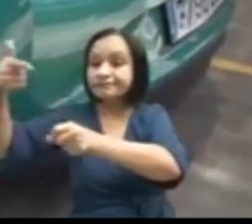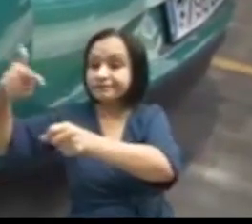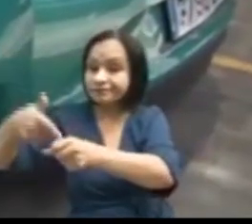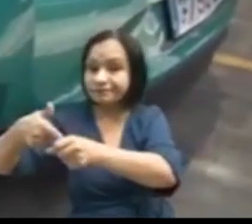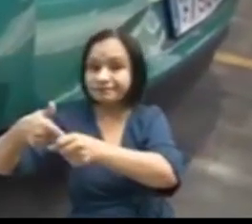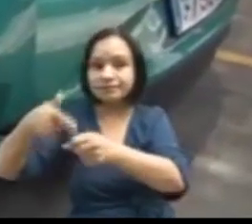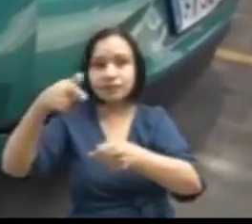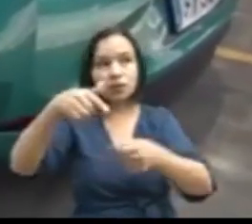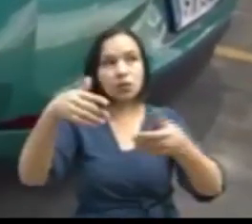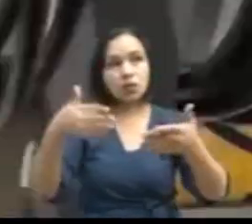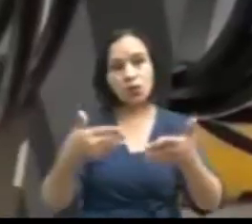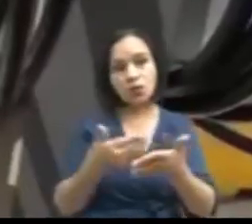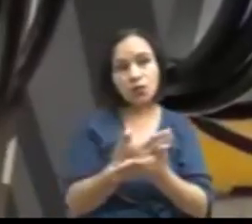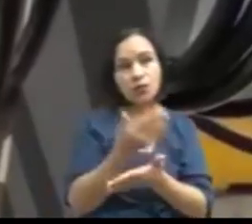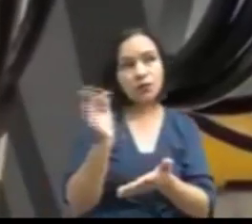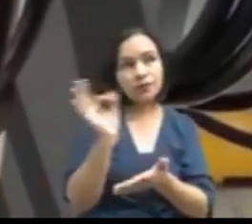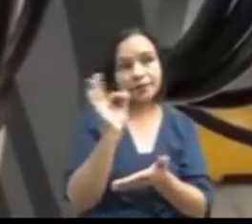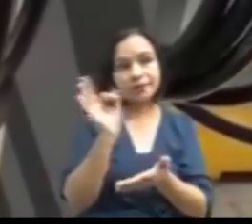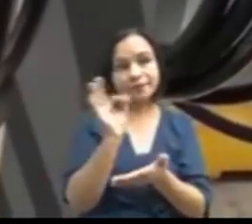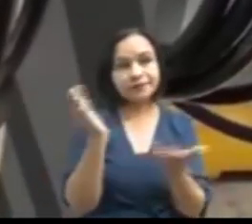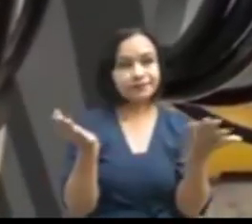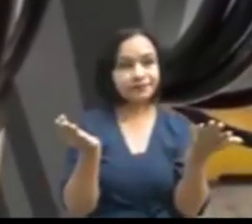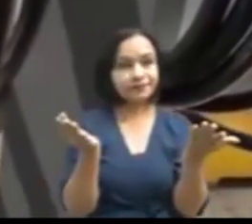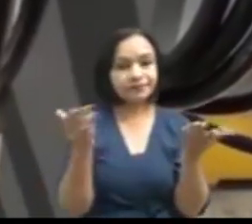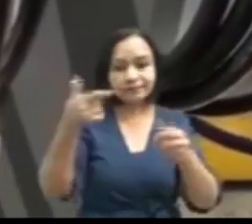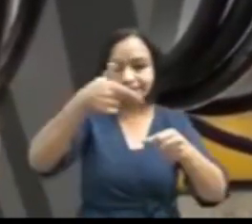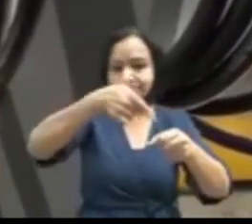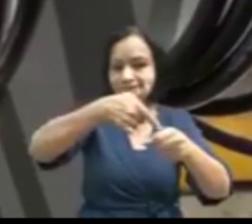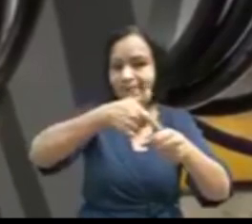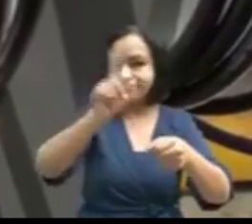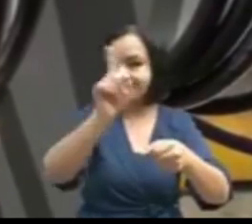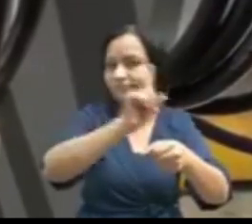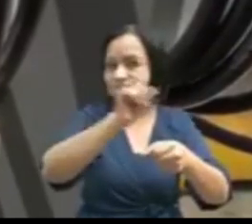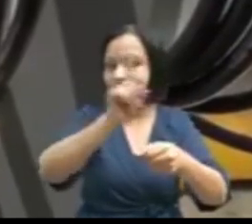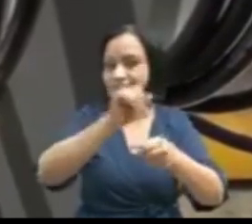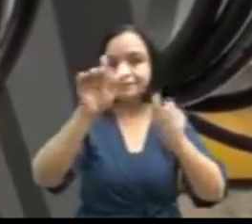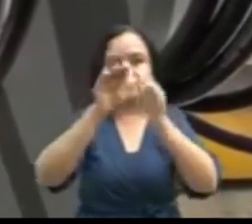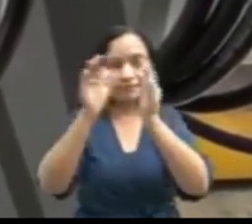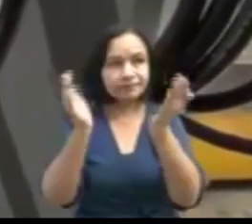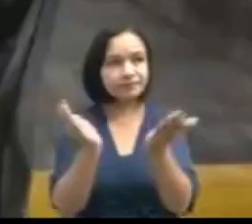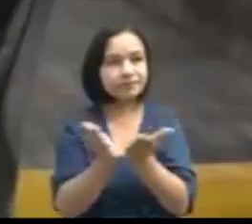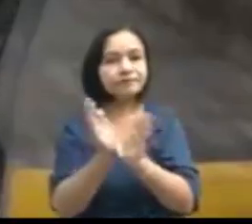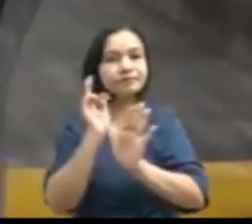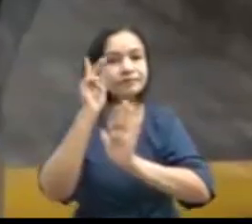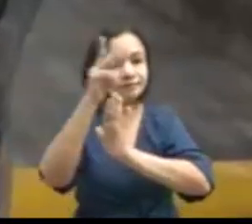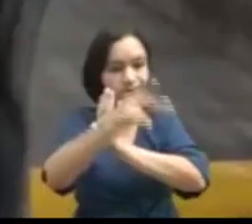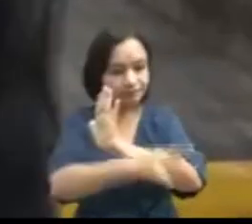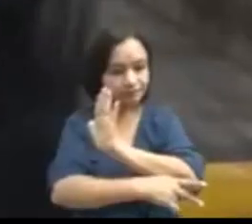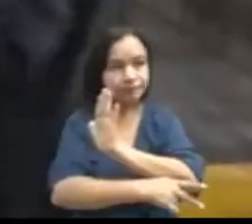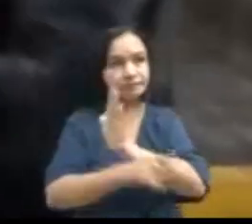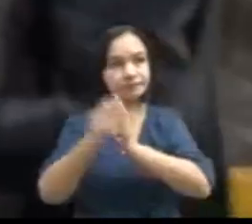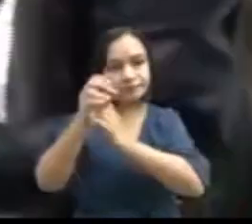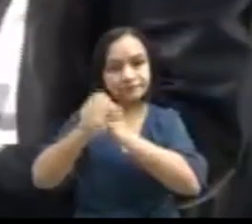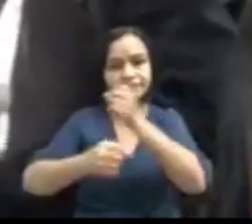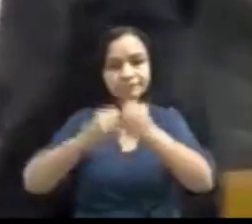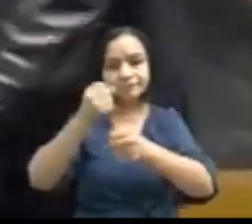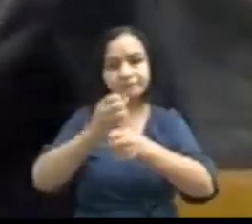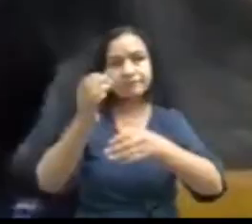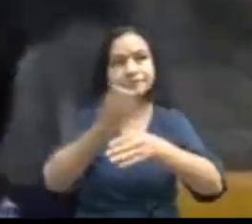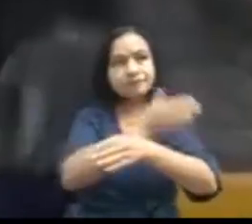tributario para los vehículos de hasta 60 mil dólares.